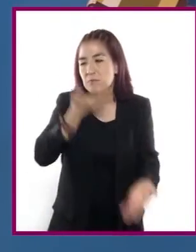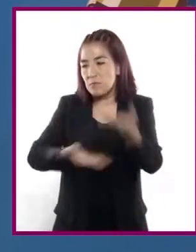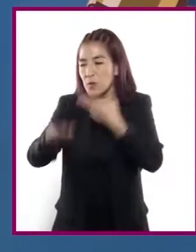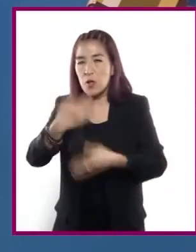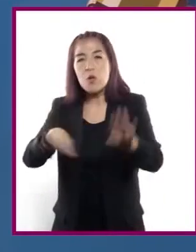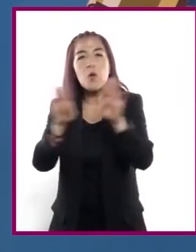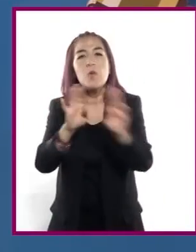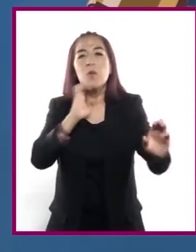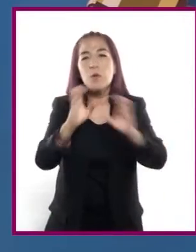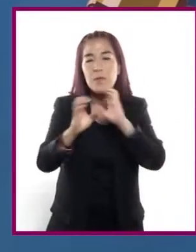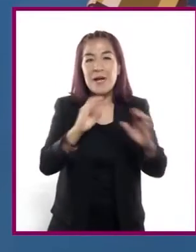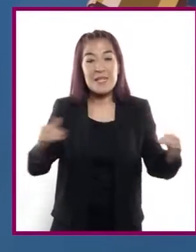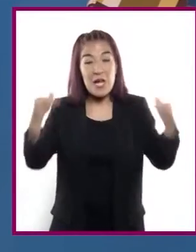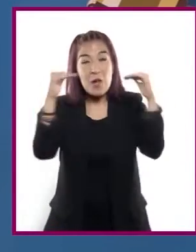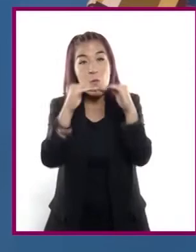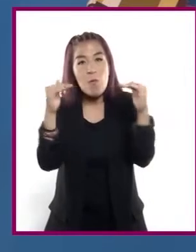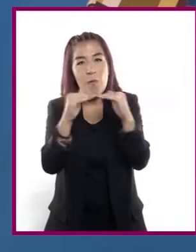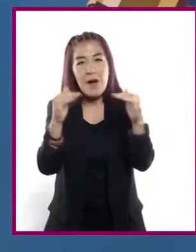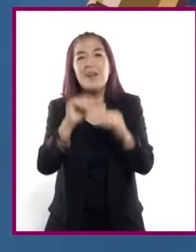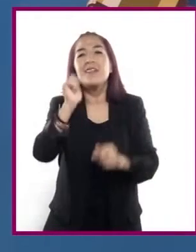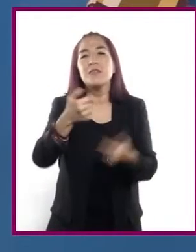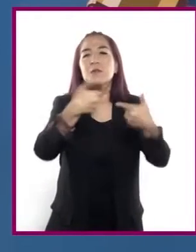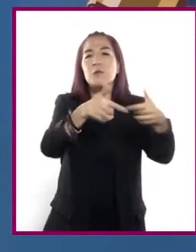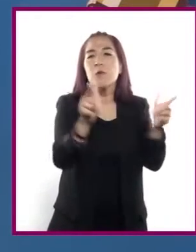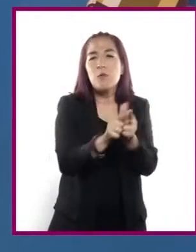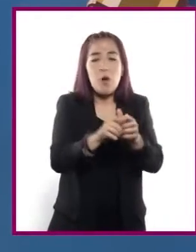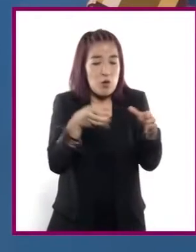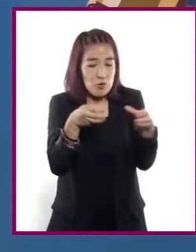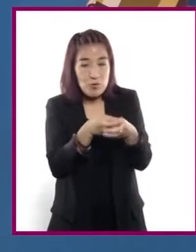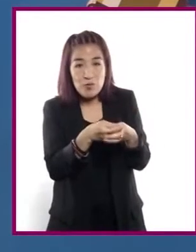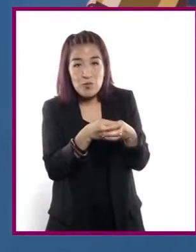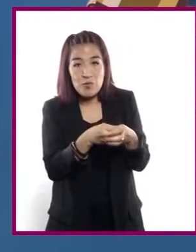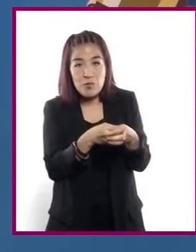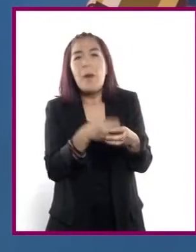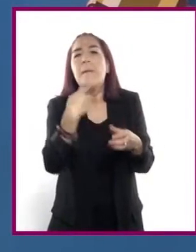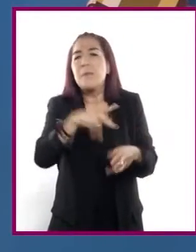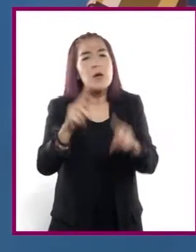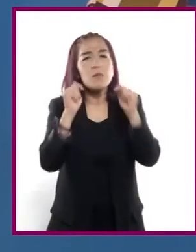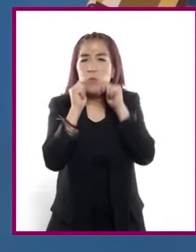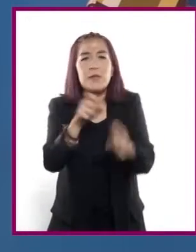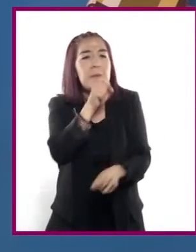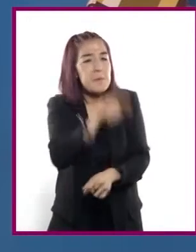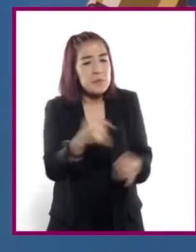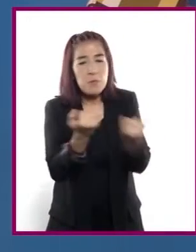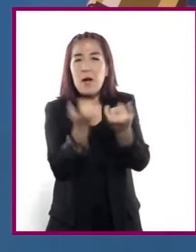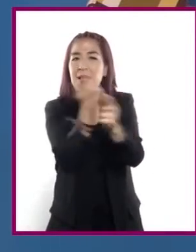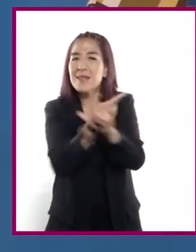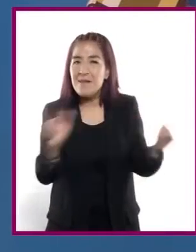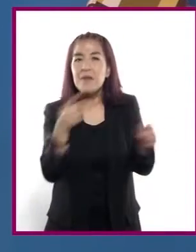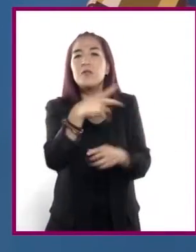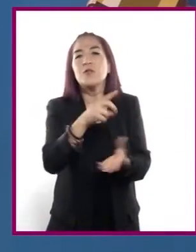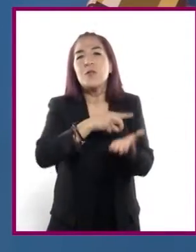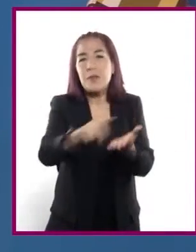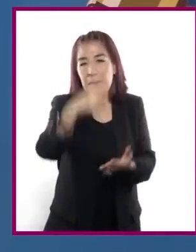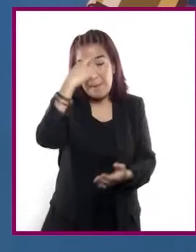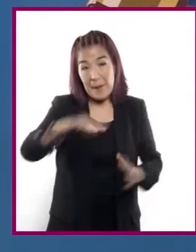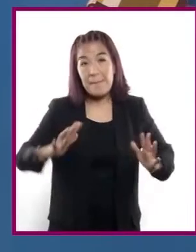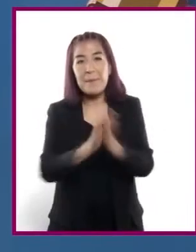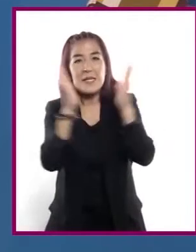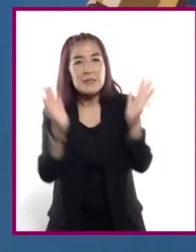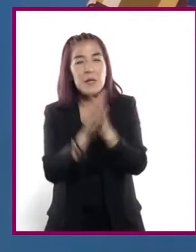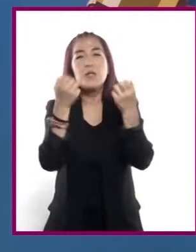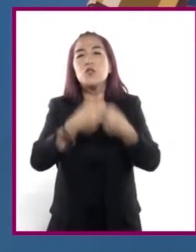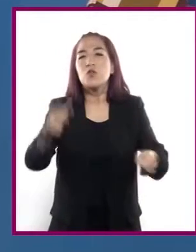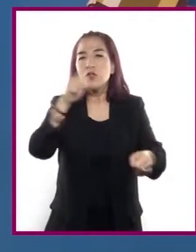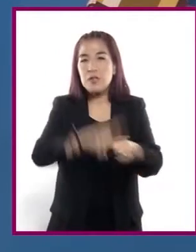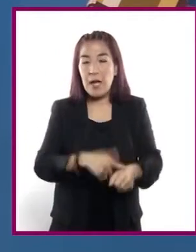intercambio y comunicación igualitaria entre grupos más pequeños, pero con las mismas libertades y derechos de participación